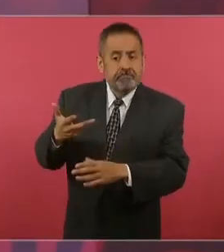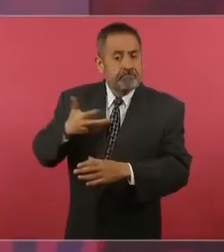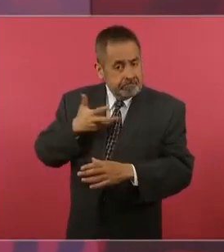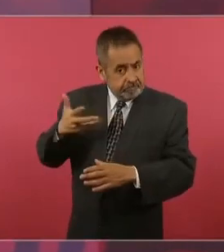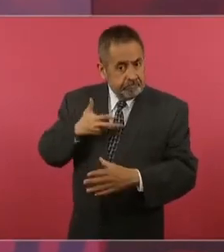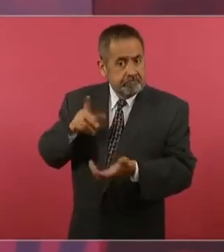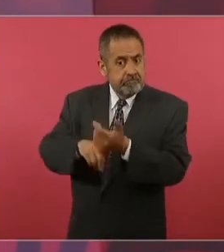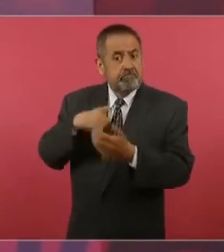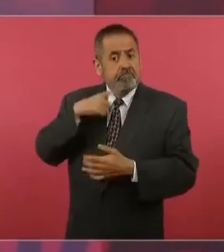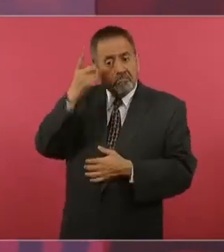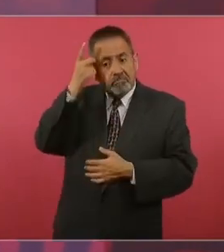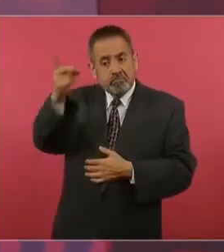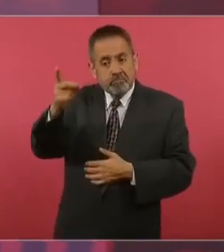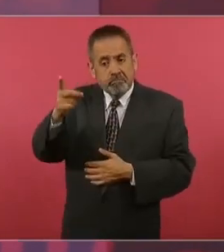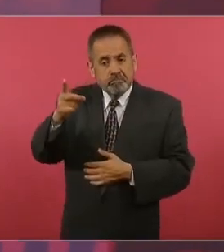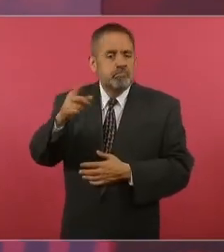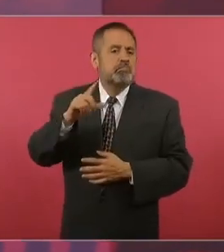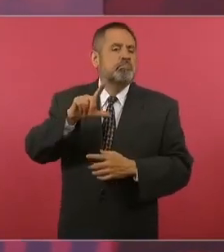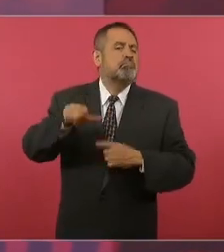y